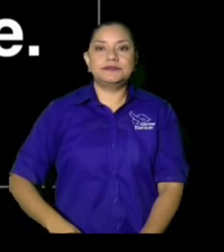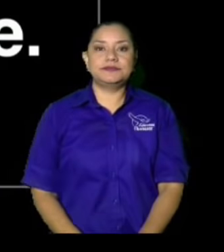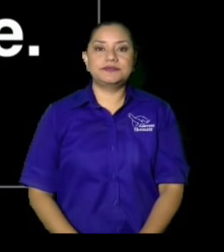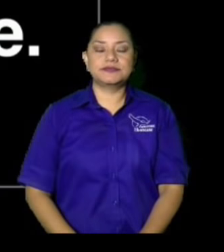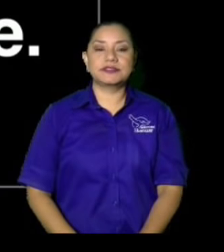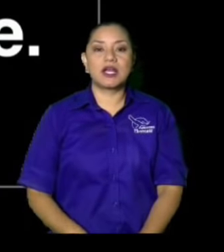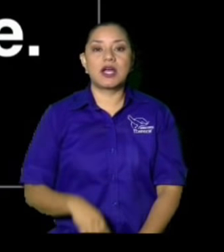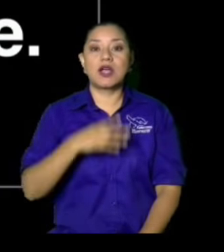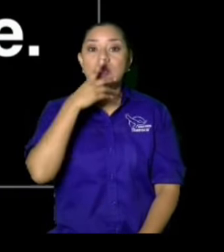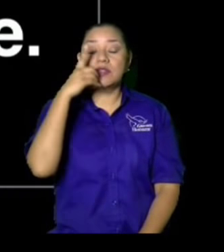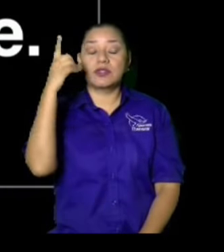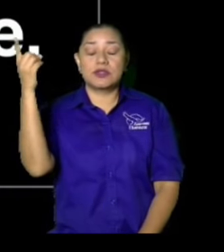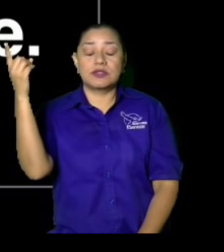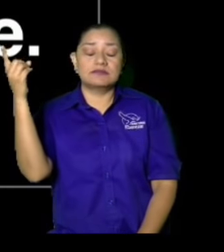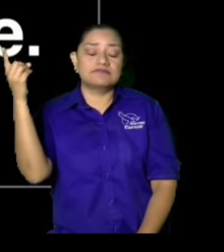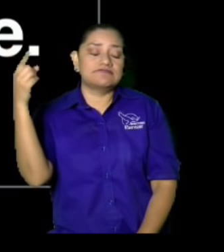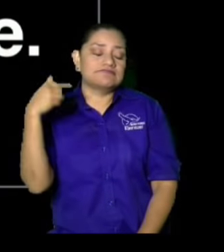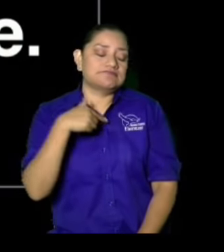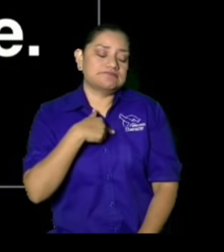Dios dejó de visitarme.